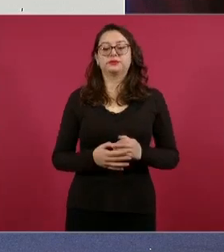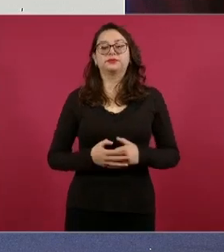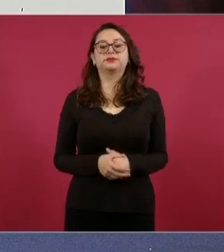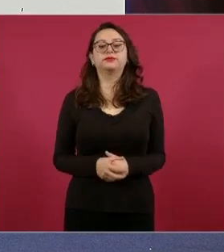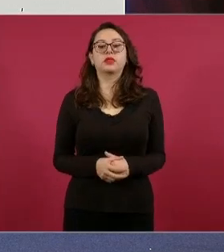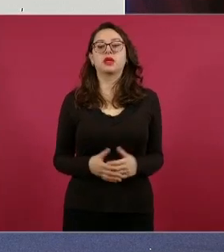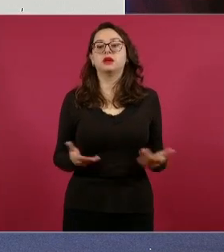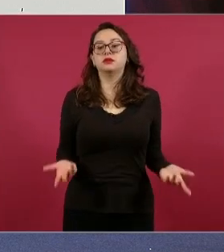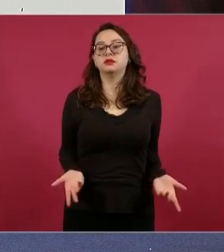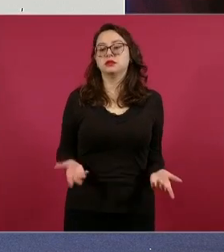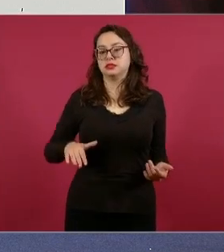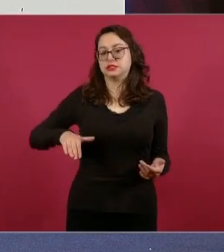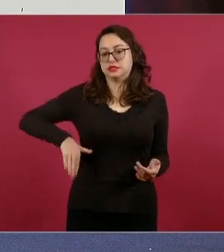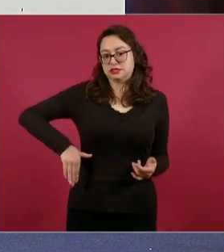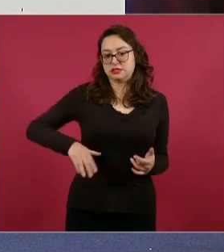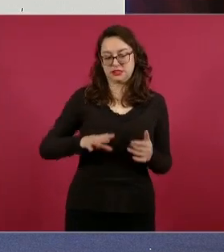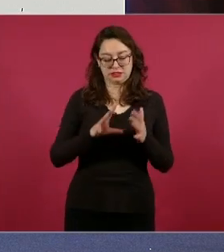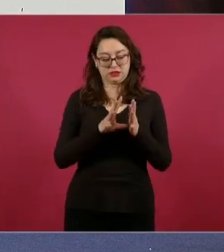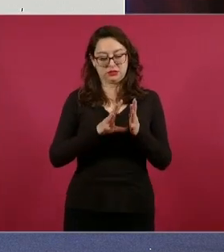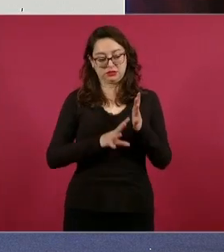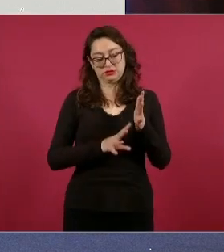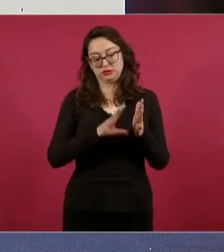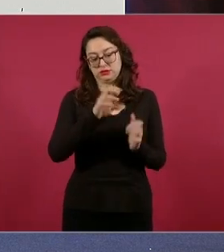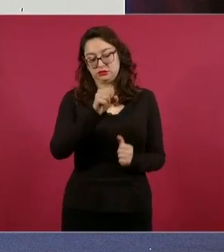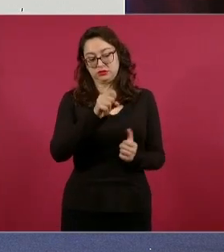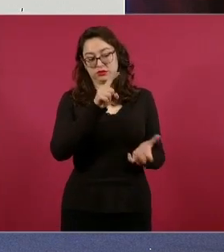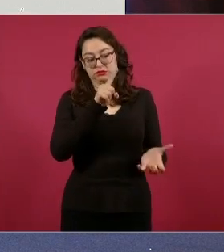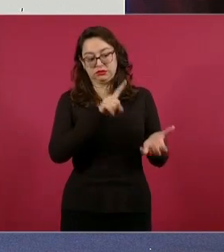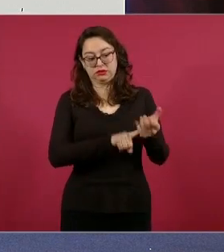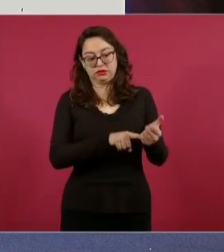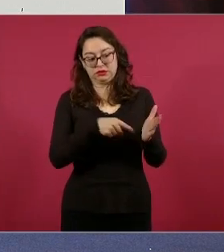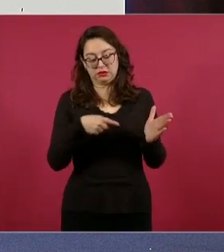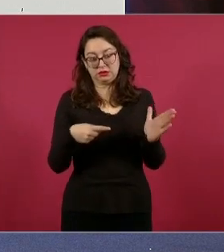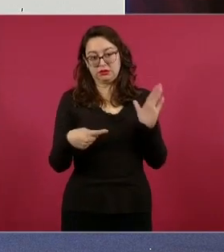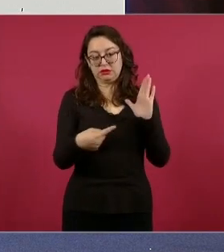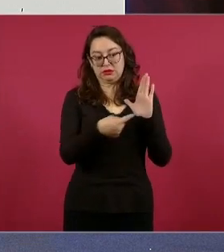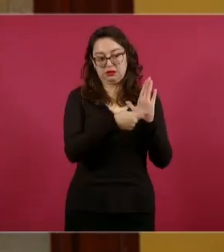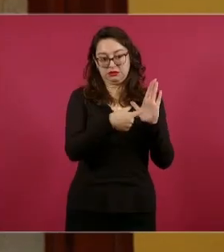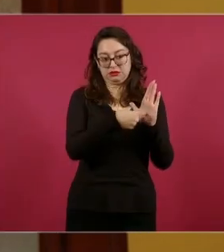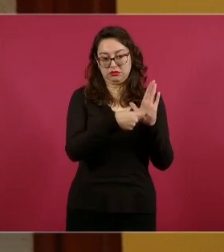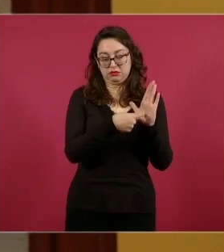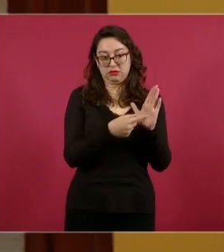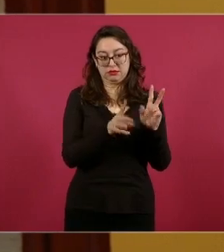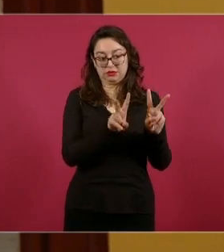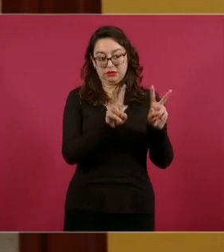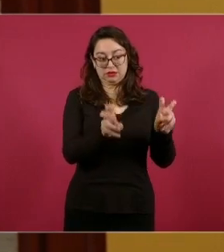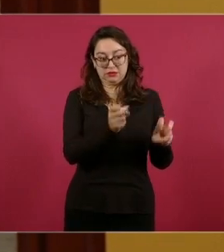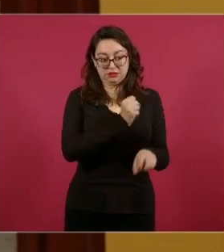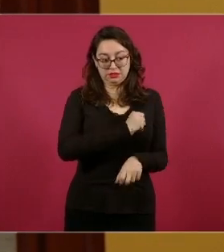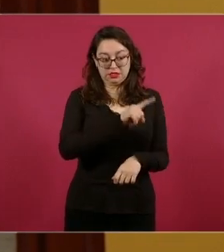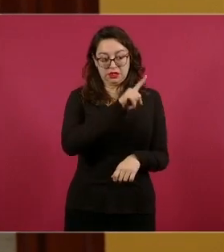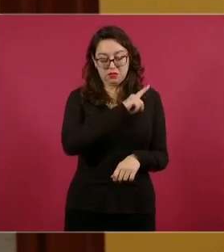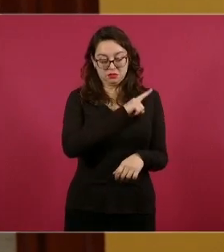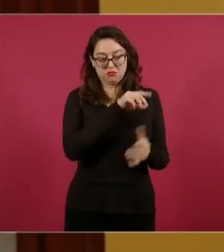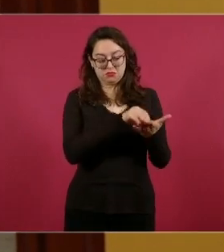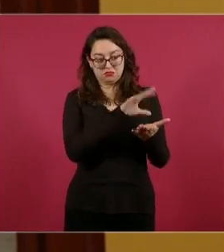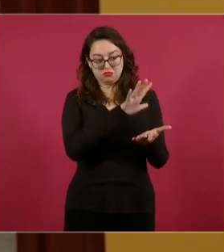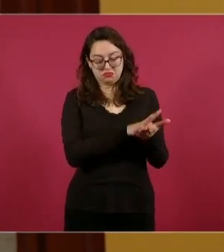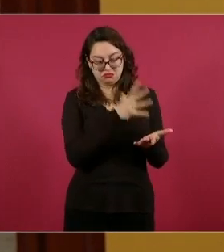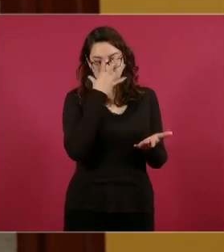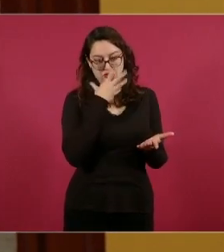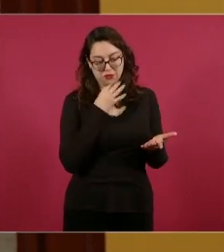López Obrador, el doctor Alcocer, la secretaria alcalde, no puede volver a ser en materia de salud letra muerta. Por eso es